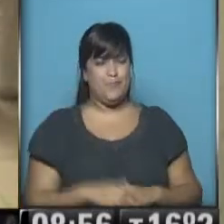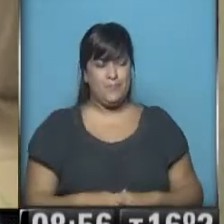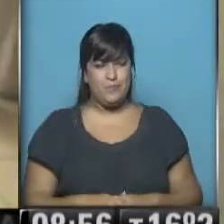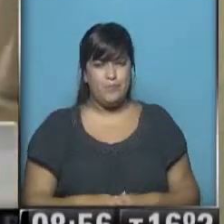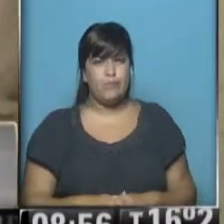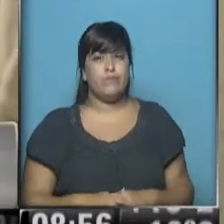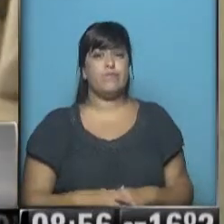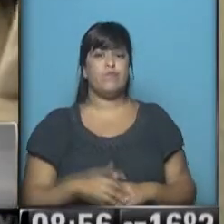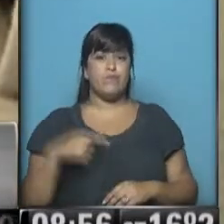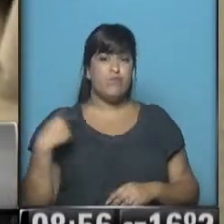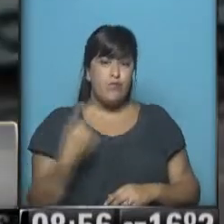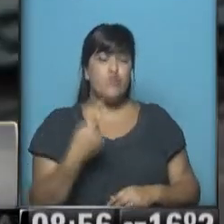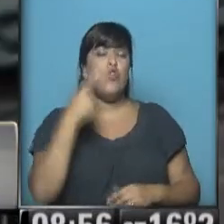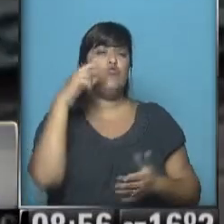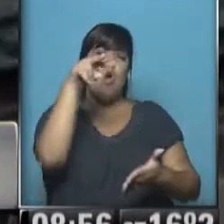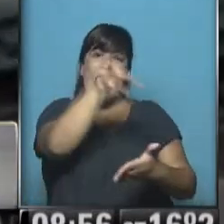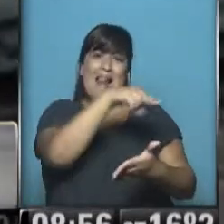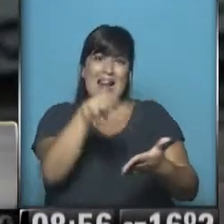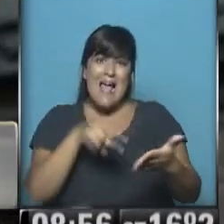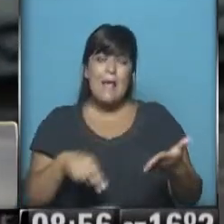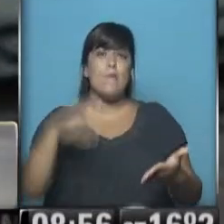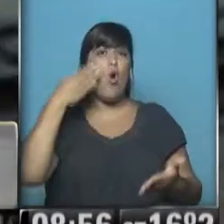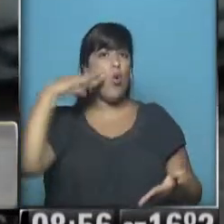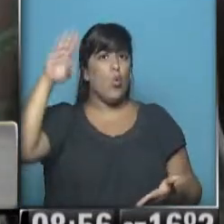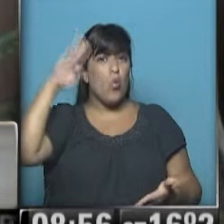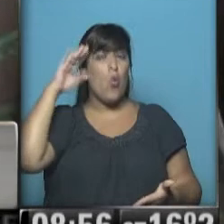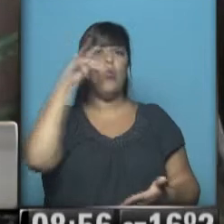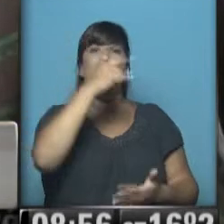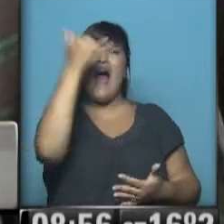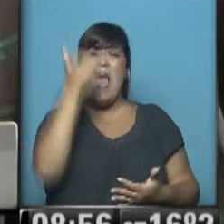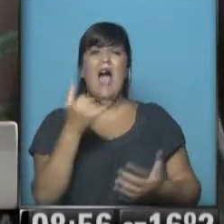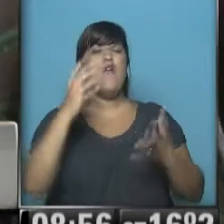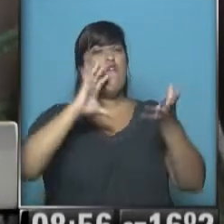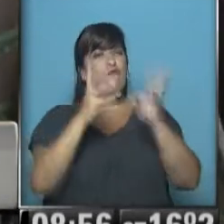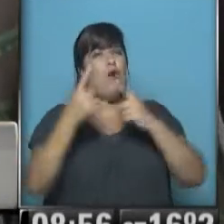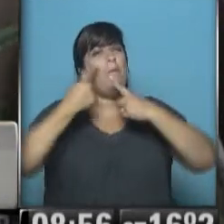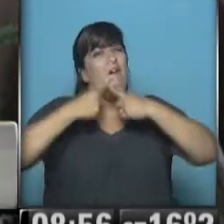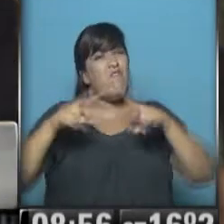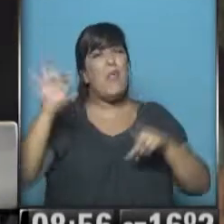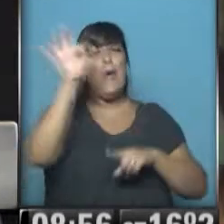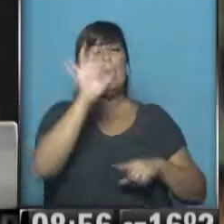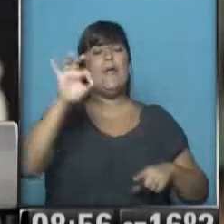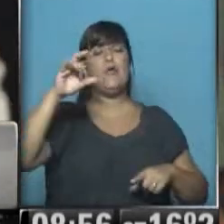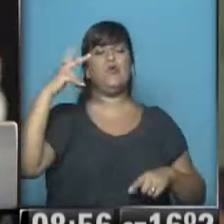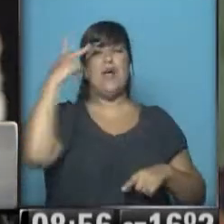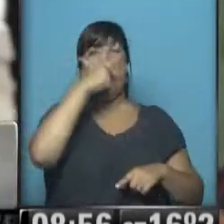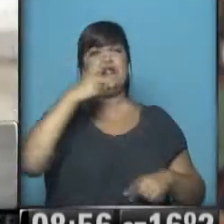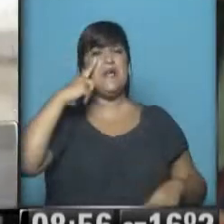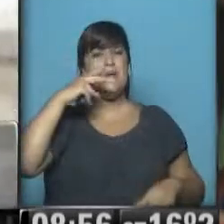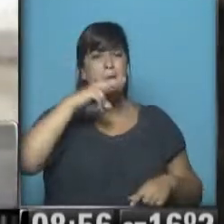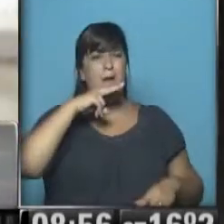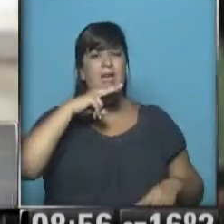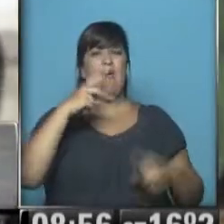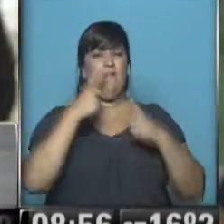Aparentemente, por lo que hemos leído, en Cuba está circulando una forma distinta del virus HIV, lo que se llama una forma recombinante, es